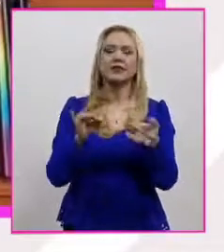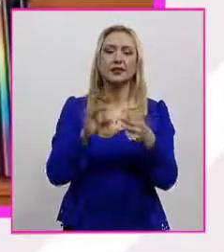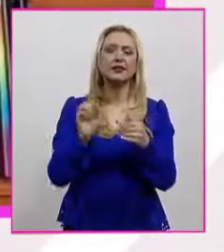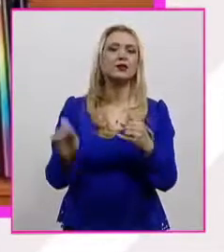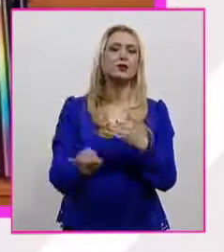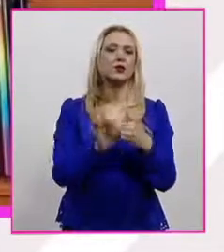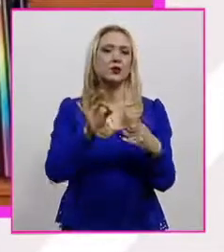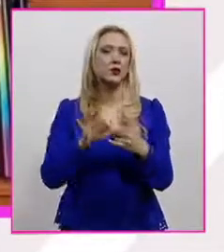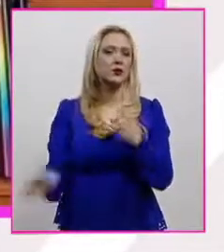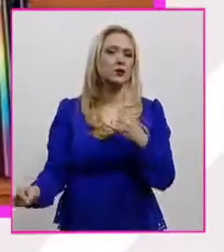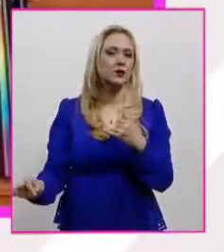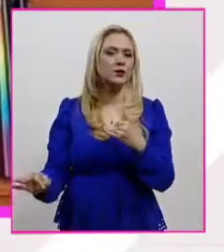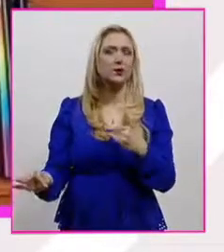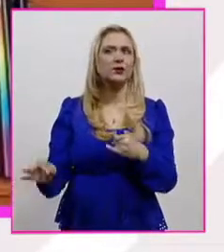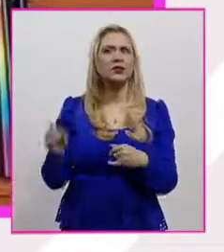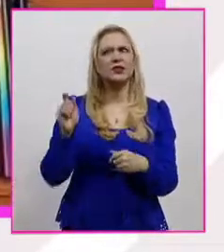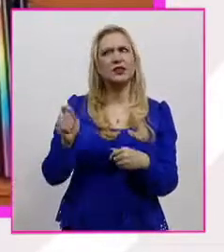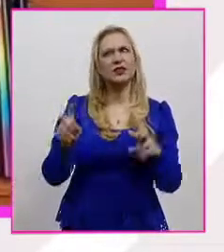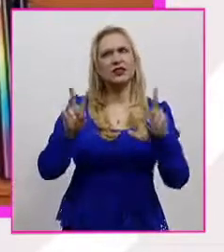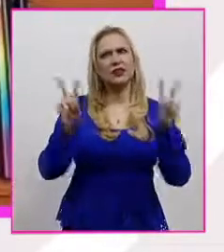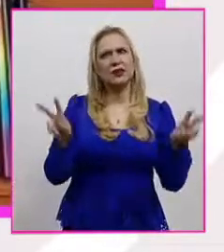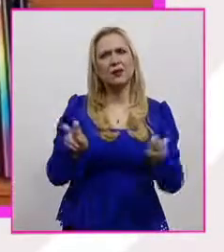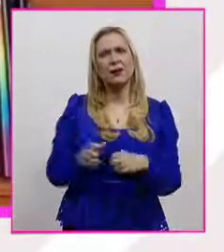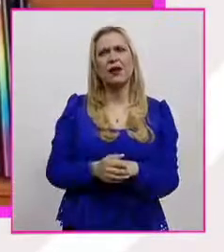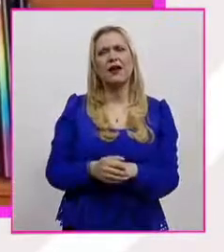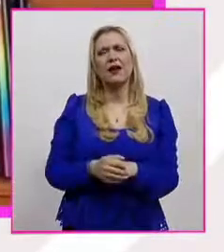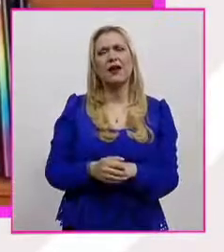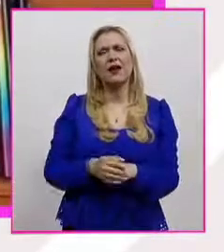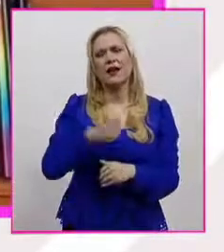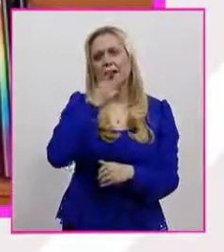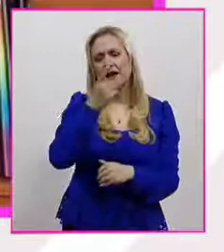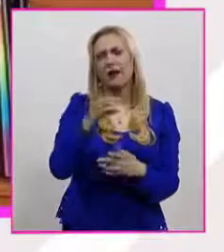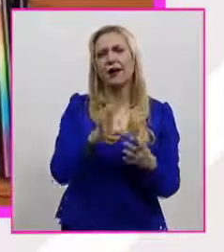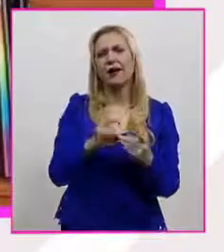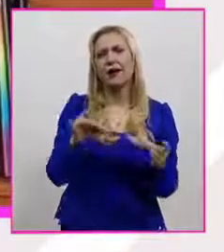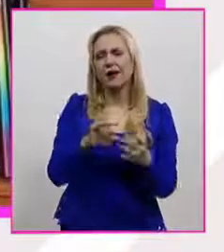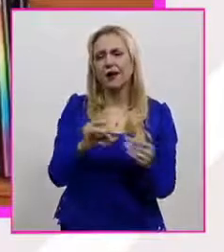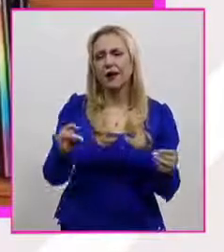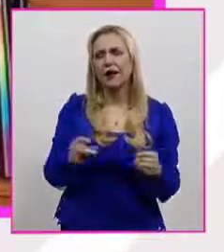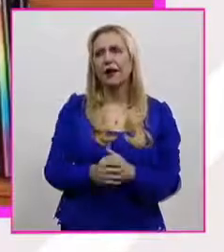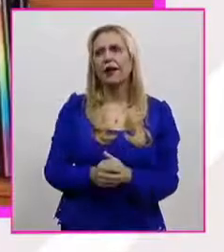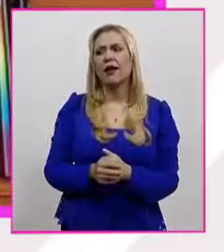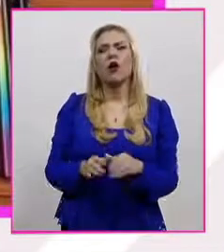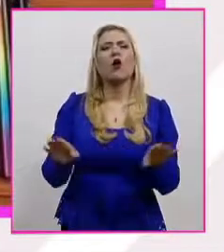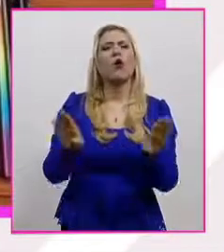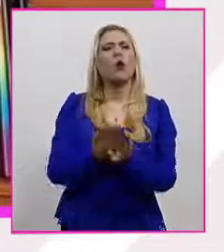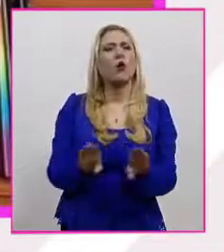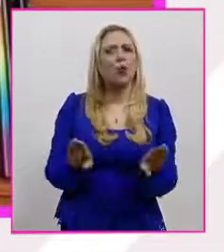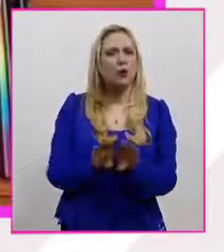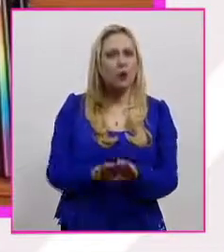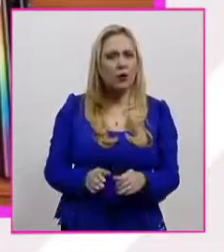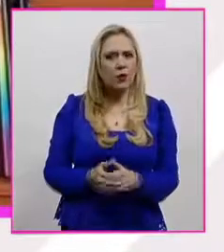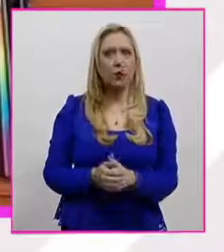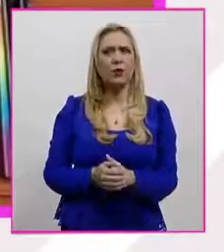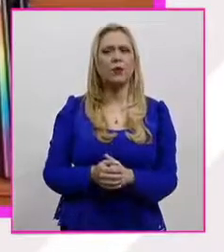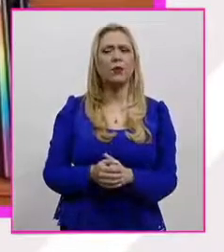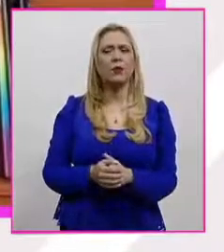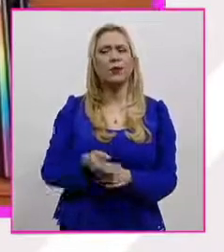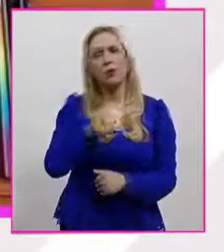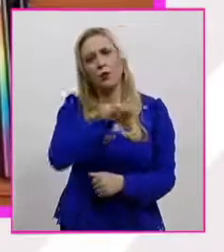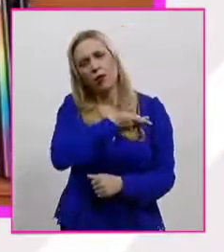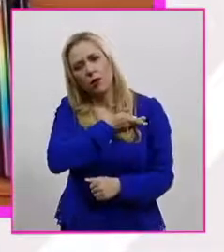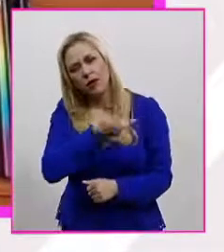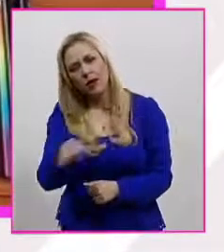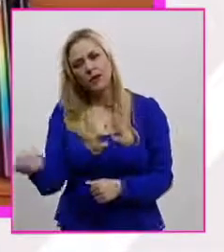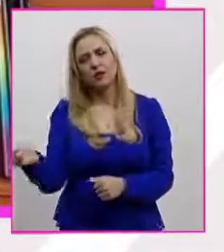hablando de esto y sobre todo me interesa mucho destacar el tema justo de cómo la pobreza